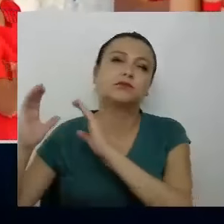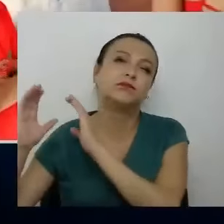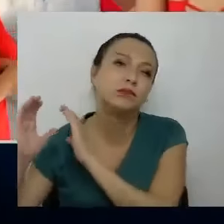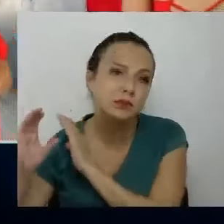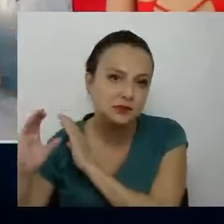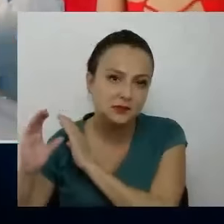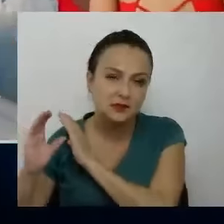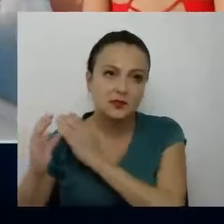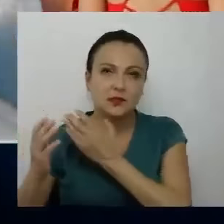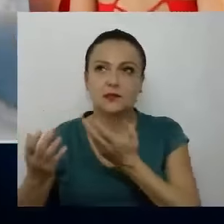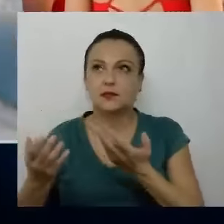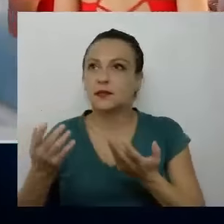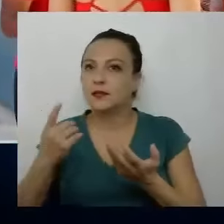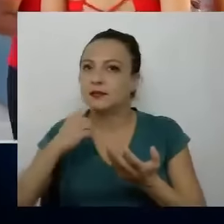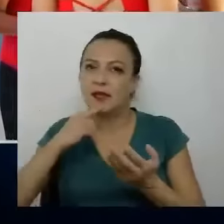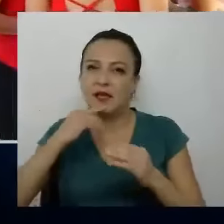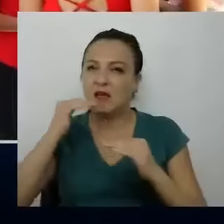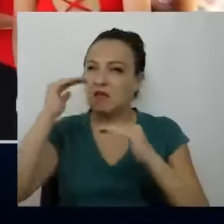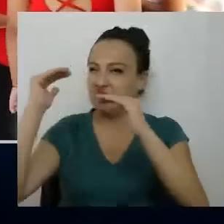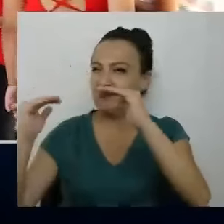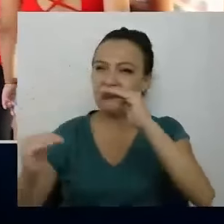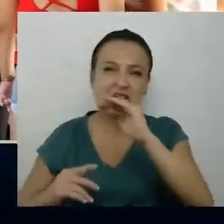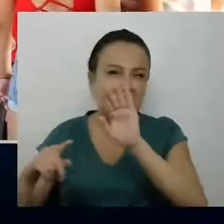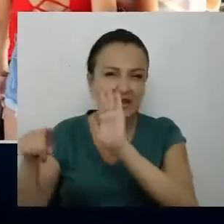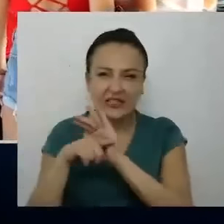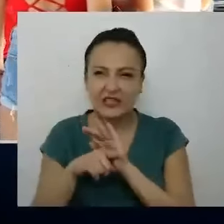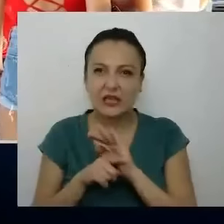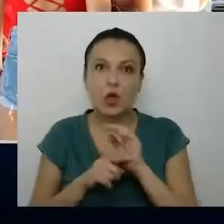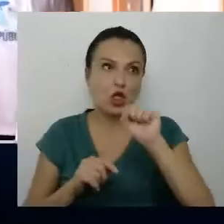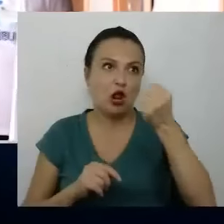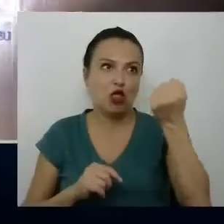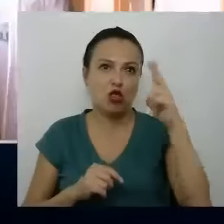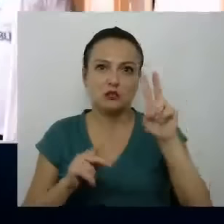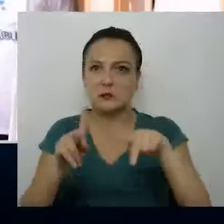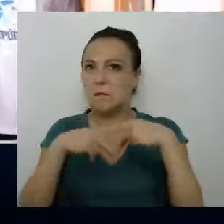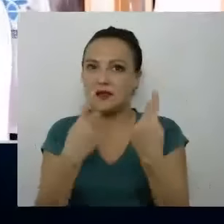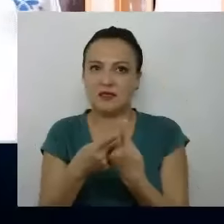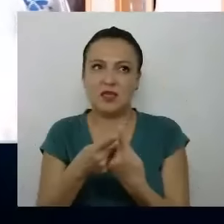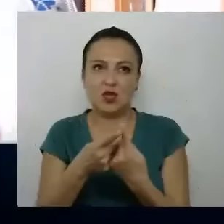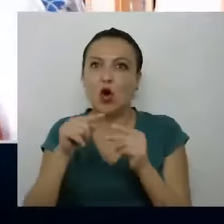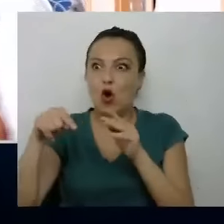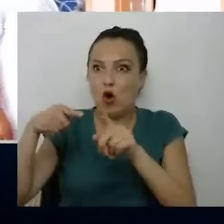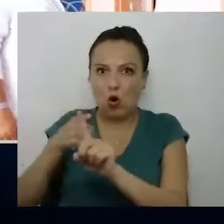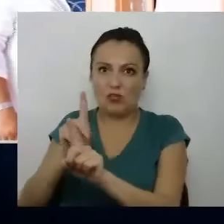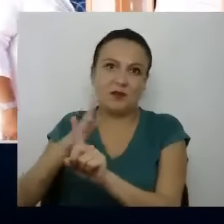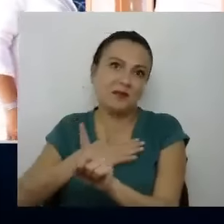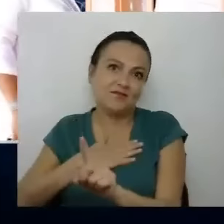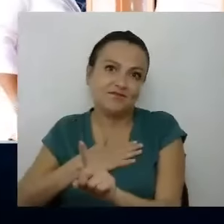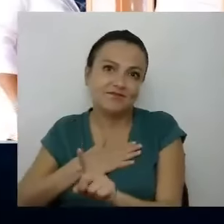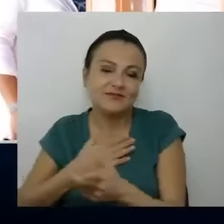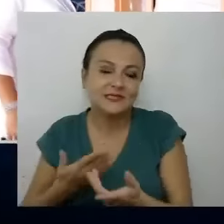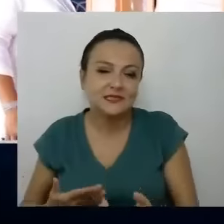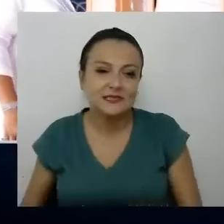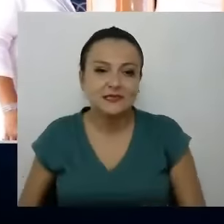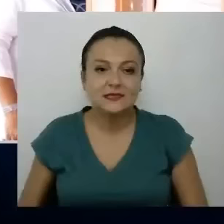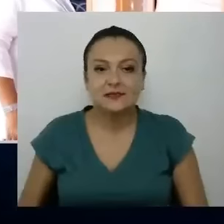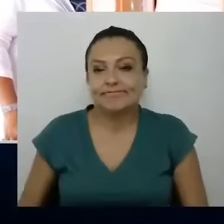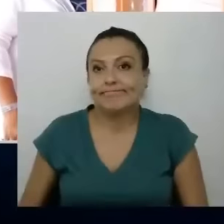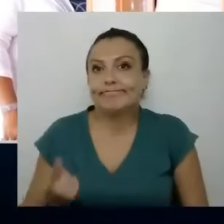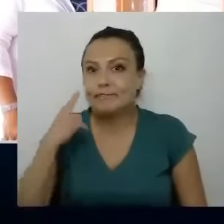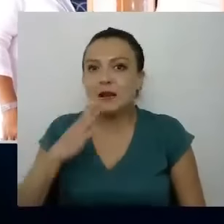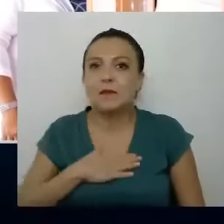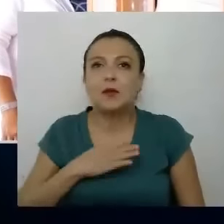de descalificación de los 12 partidos fueron contra Johnny Araya, al punto que para mí fue